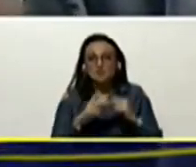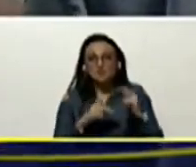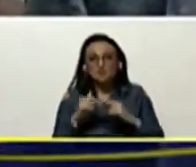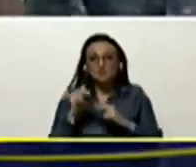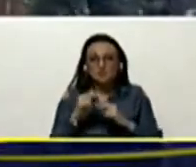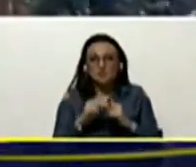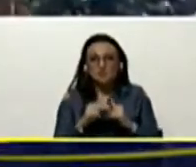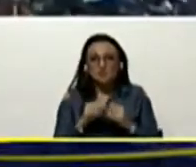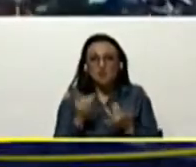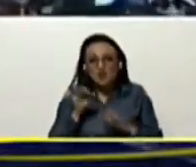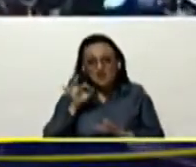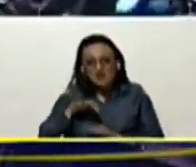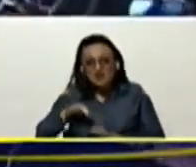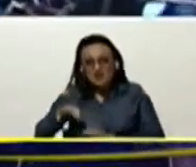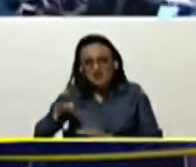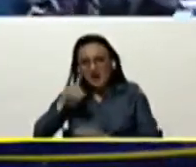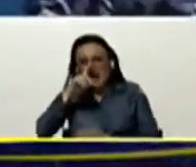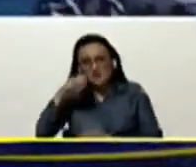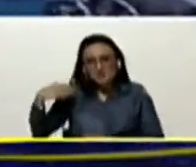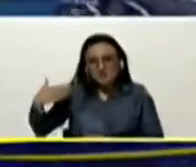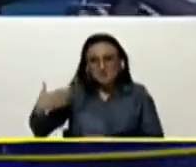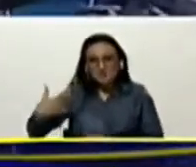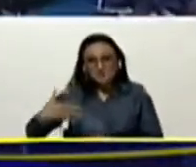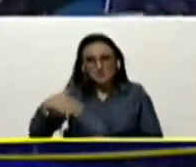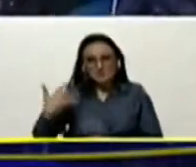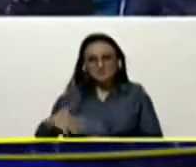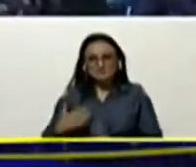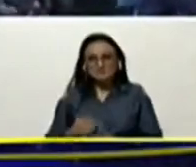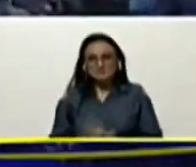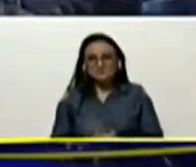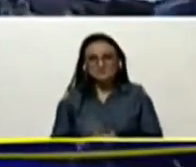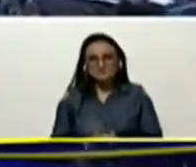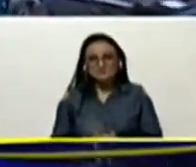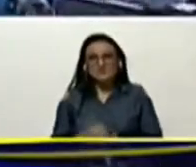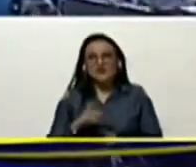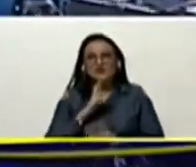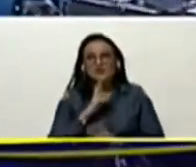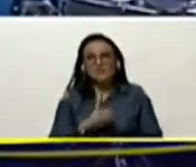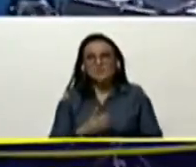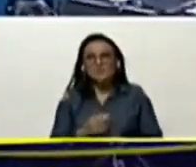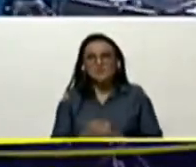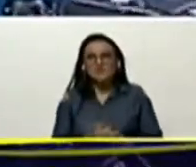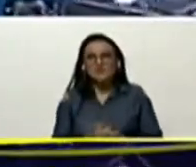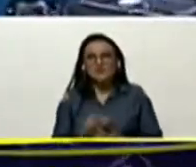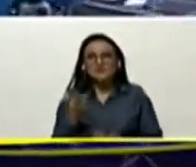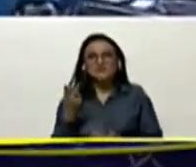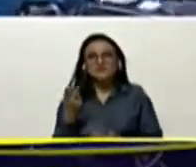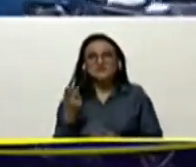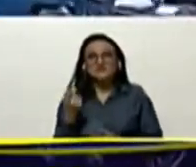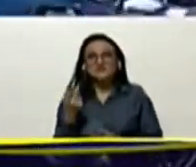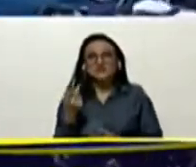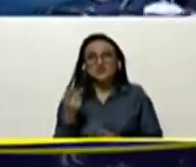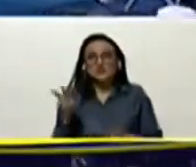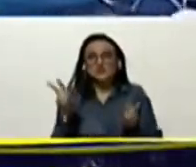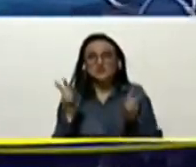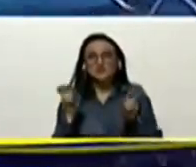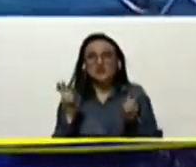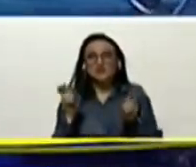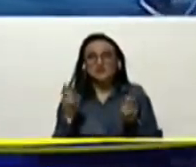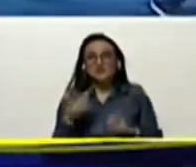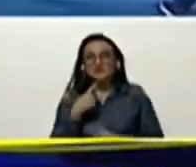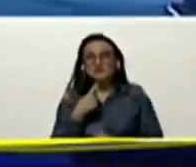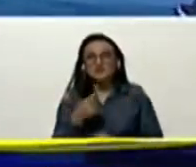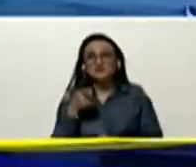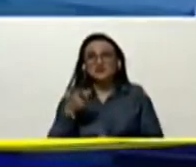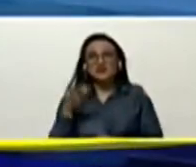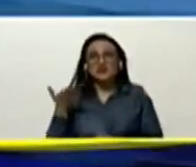siembra, a los años de siembra. José Vicente te responde, el segundo aspecto que tú señalas es